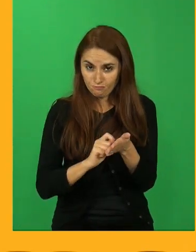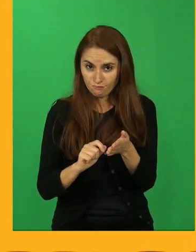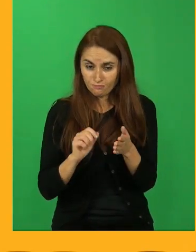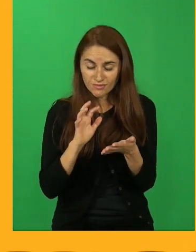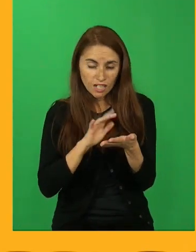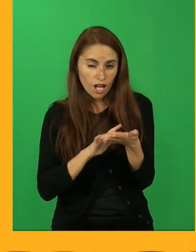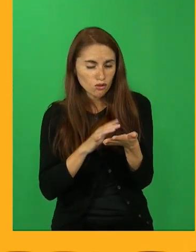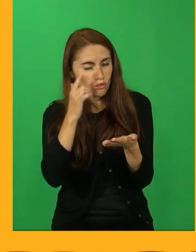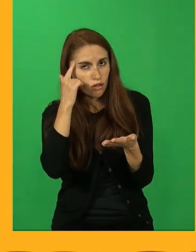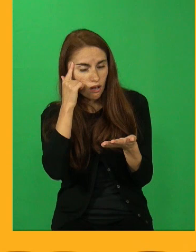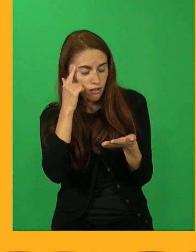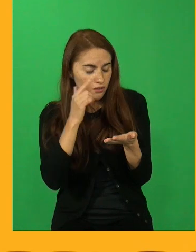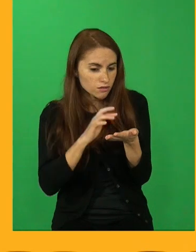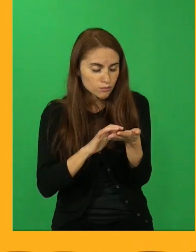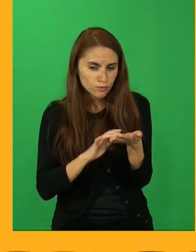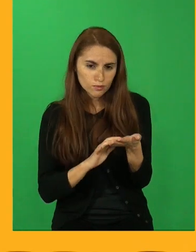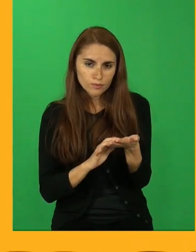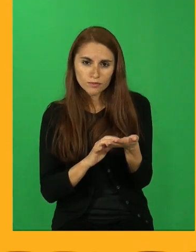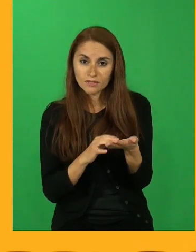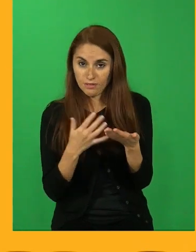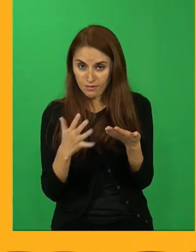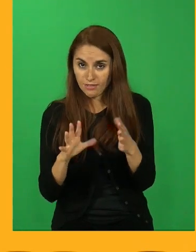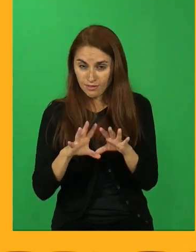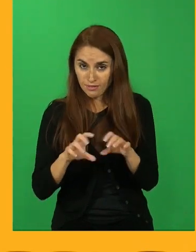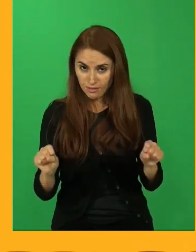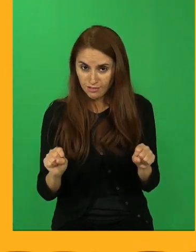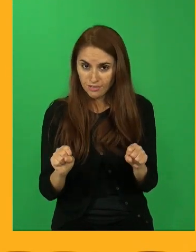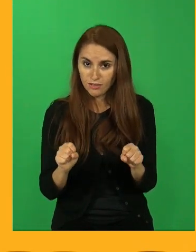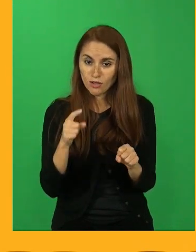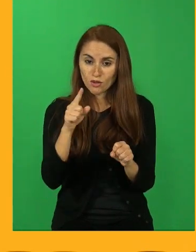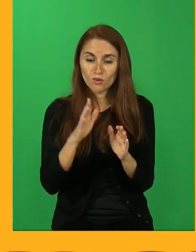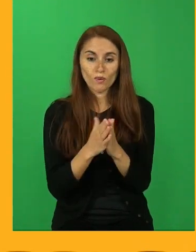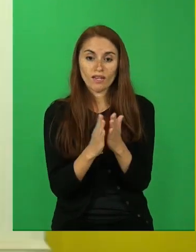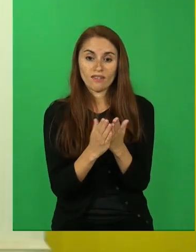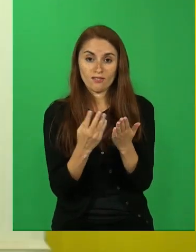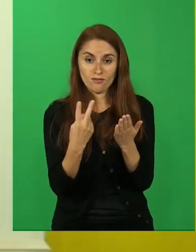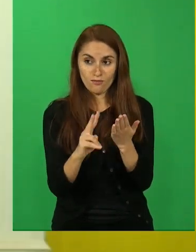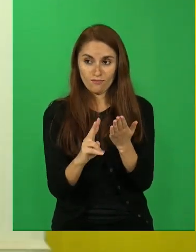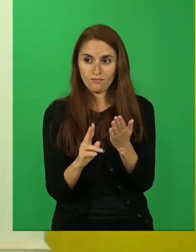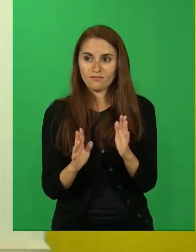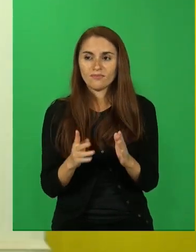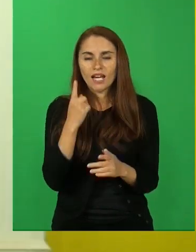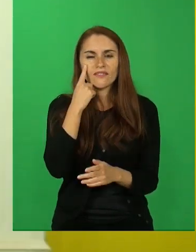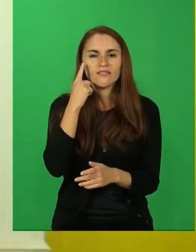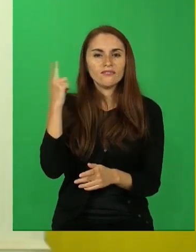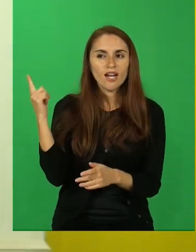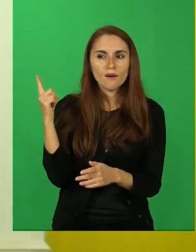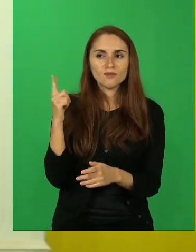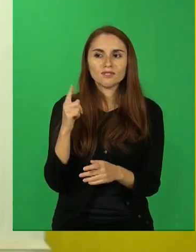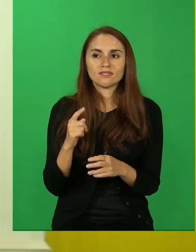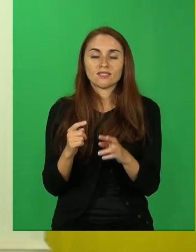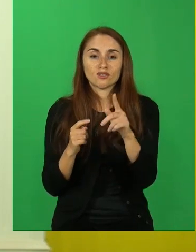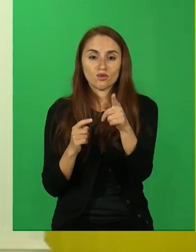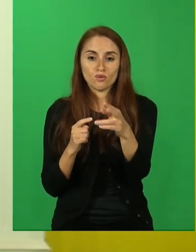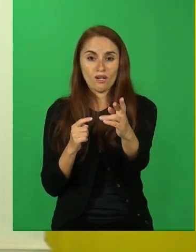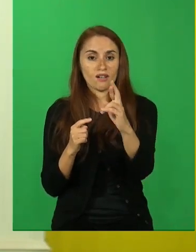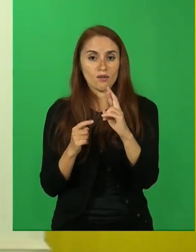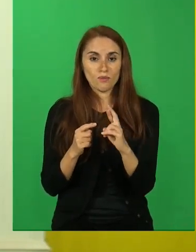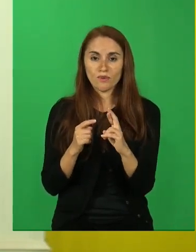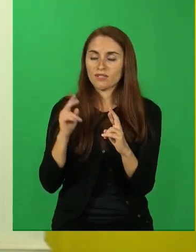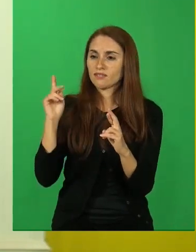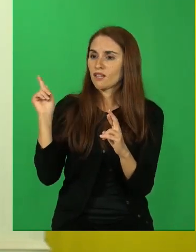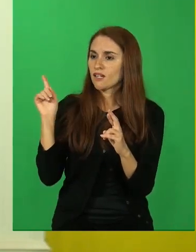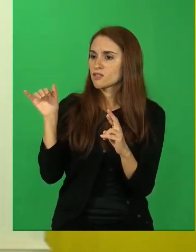observaste, calculaste, hiciste los cálculos en tu casa, en tu cuaderno. Veamos si entonces lo que has hecho o lo que